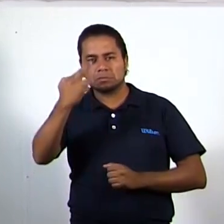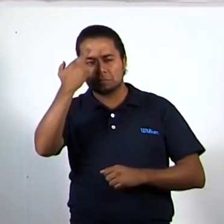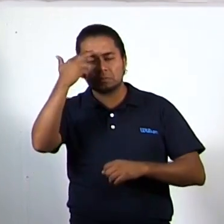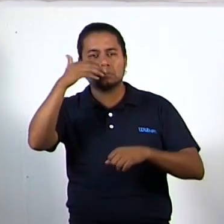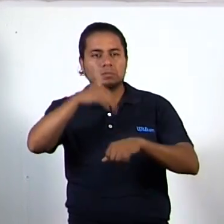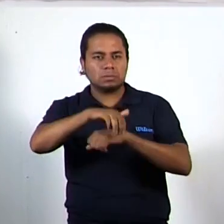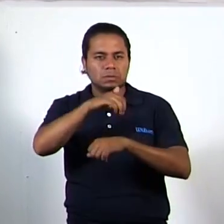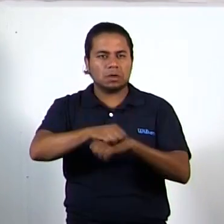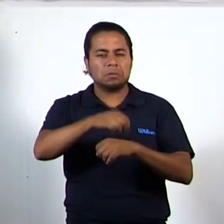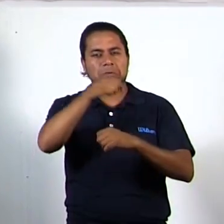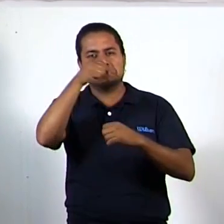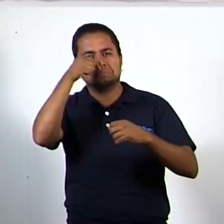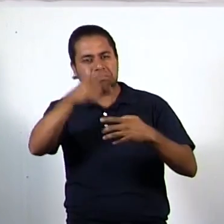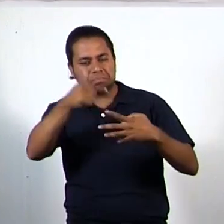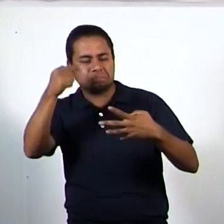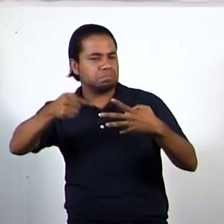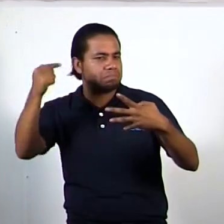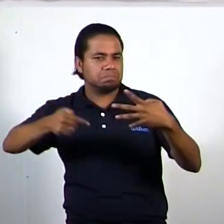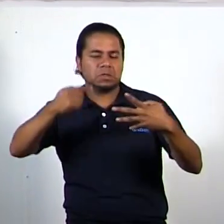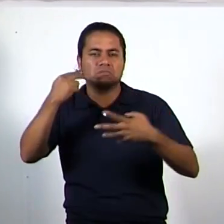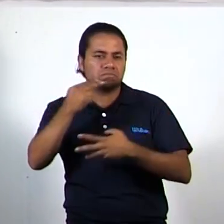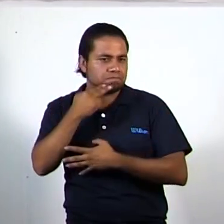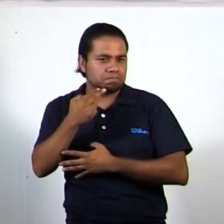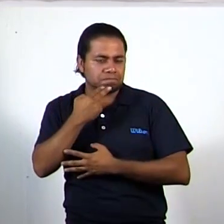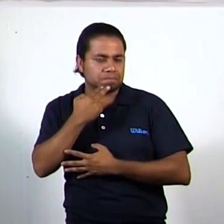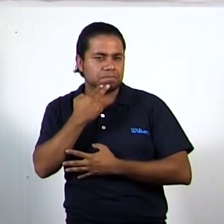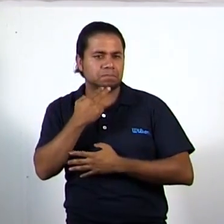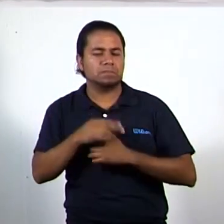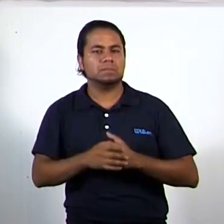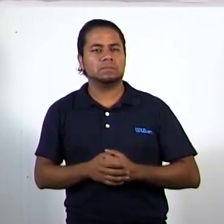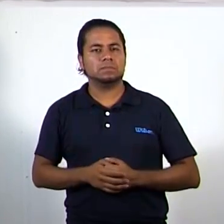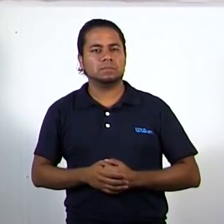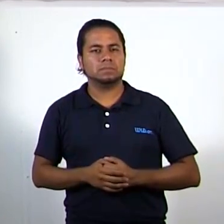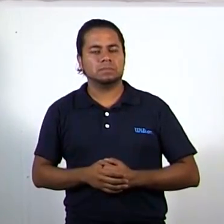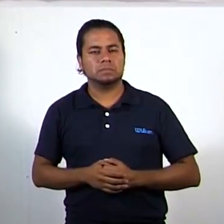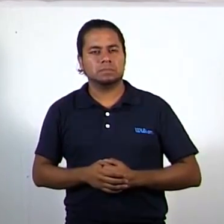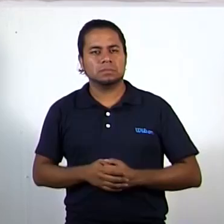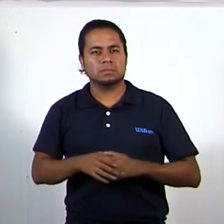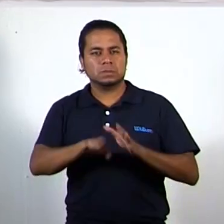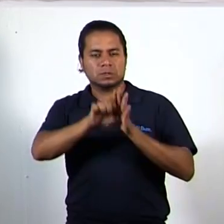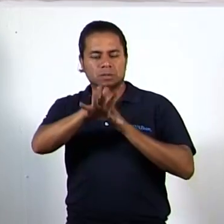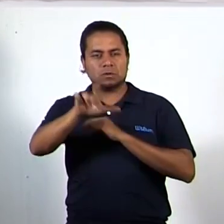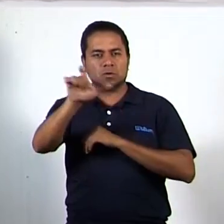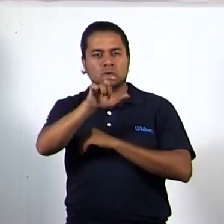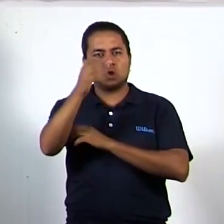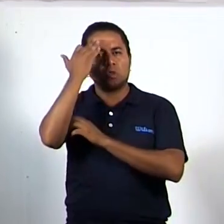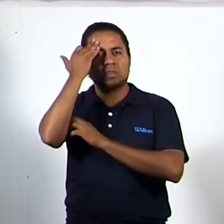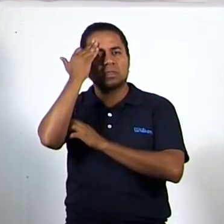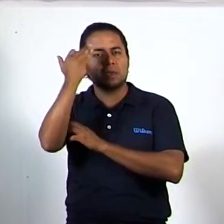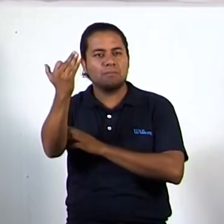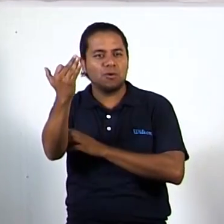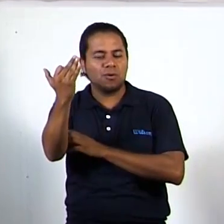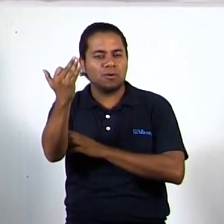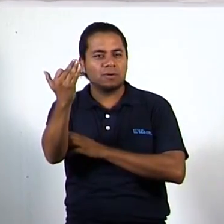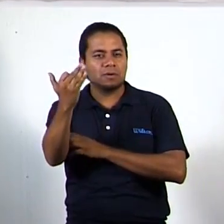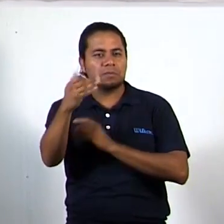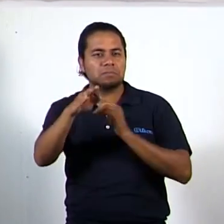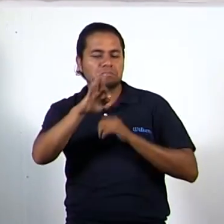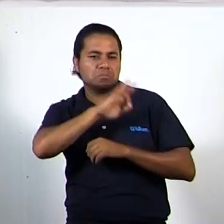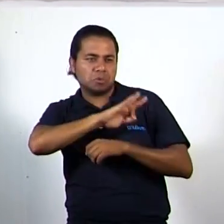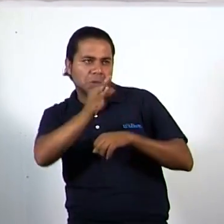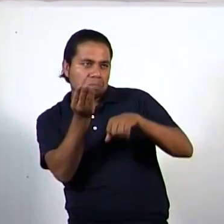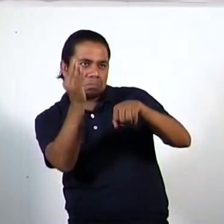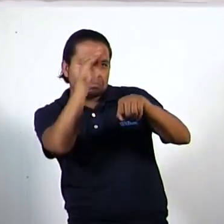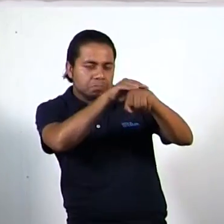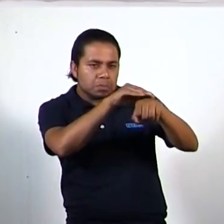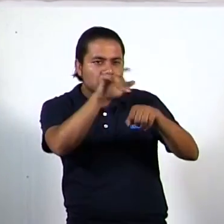utilizas en muchas, muchas situaciones más. Una de ellas es en el tiempo. Podemos anotar algunas